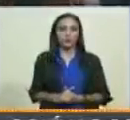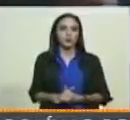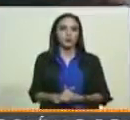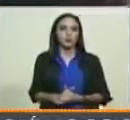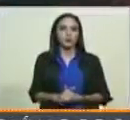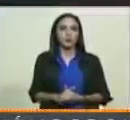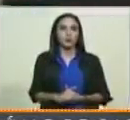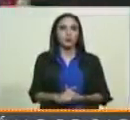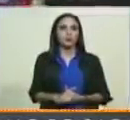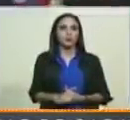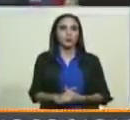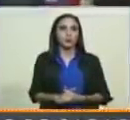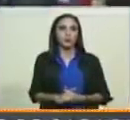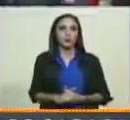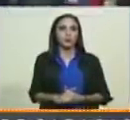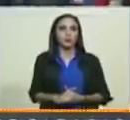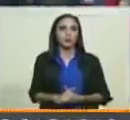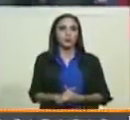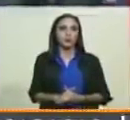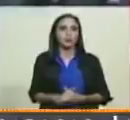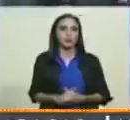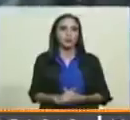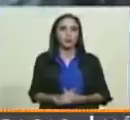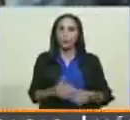ustedes saben quién soy yo.